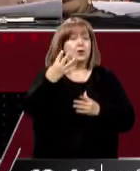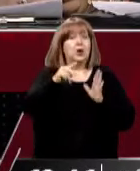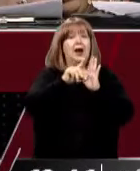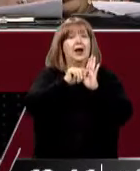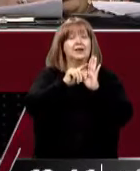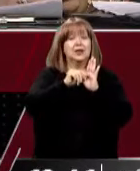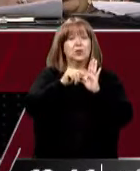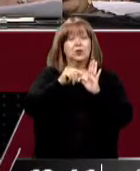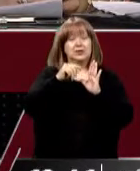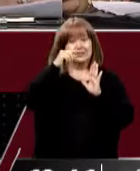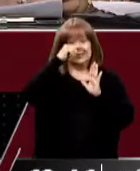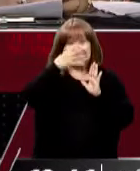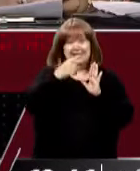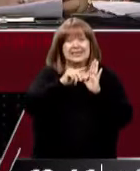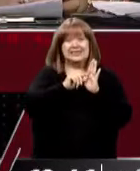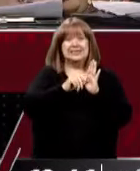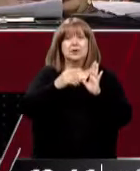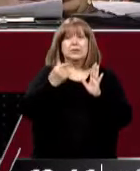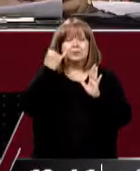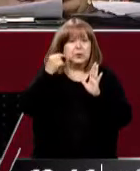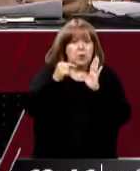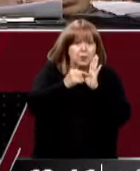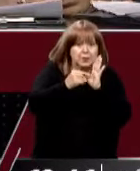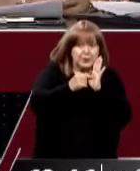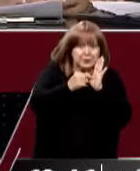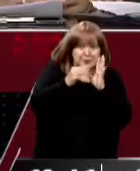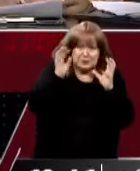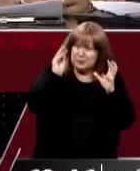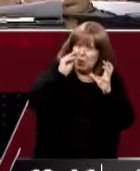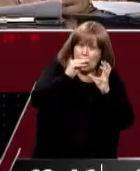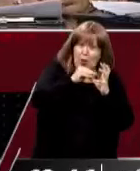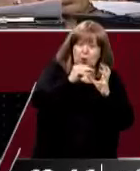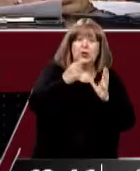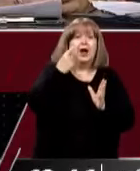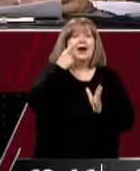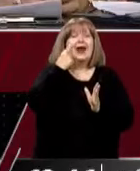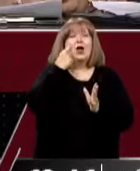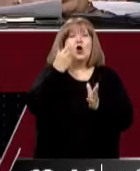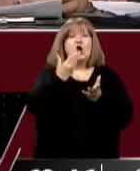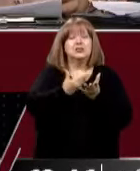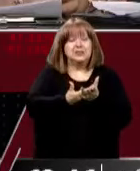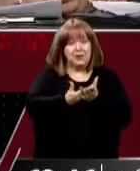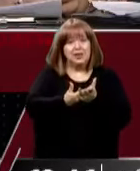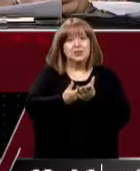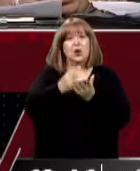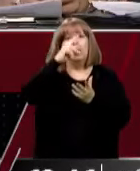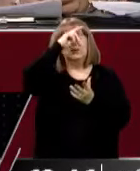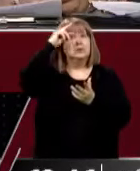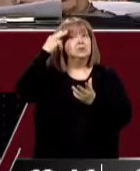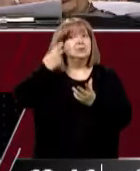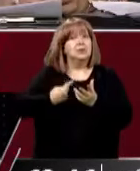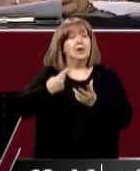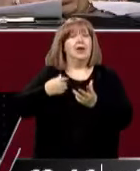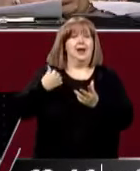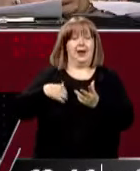75, inciso 17, todo lo que sería hoy día el corpus del derecho de reconocimiento indígena en Argentina. Bien. Aparte de eso,